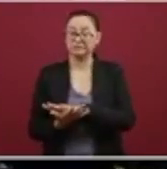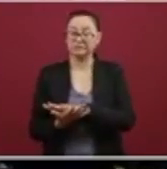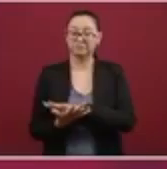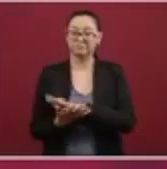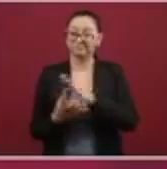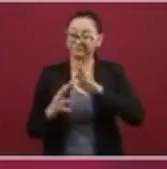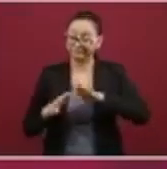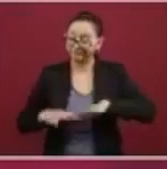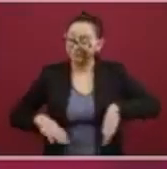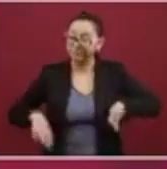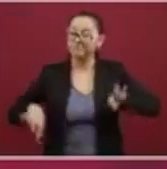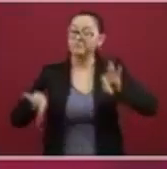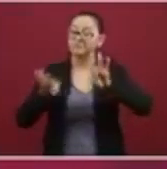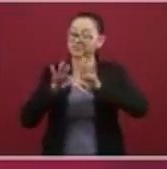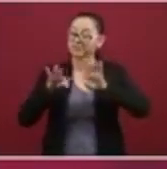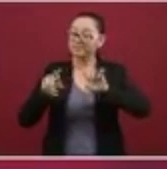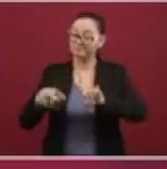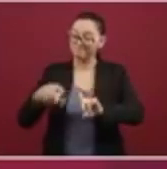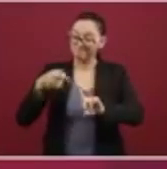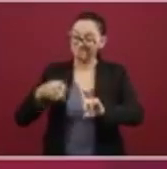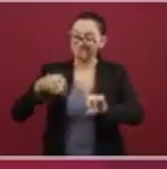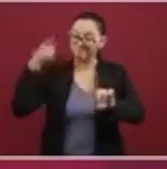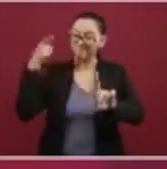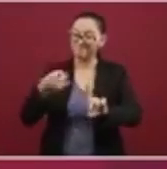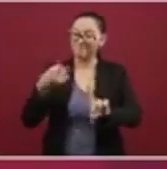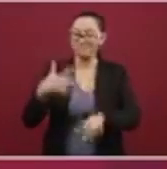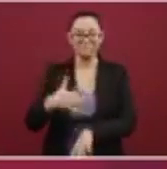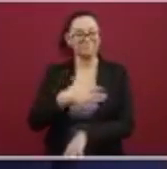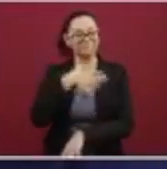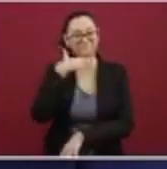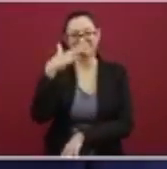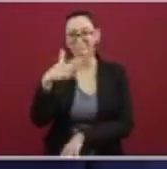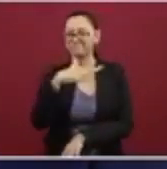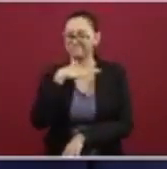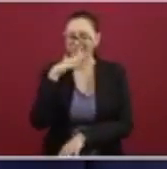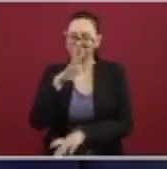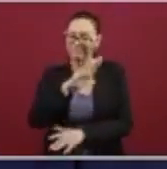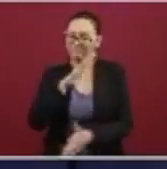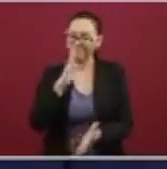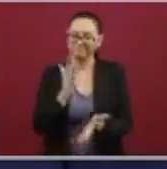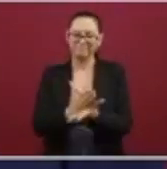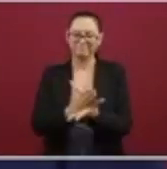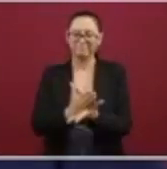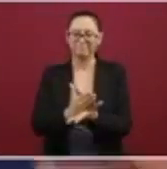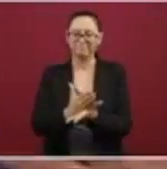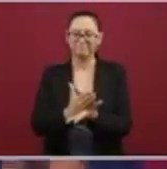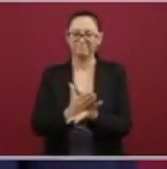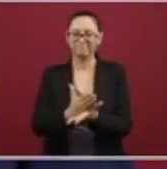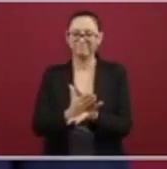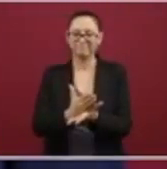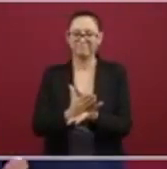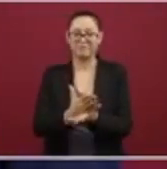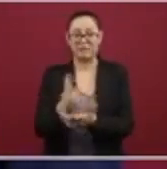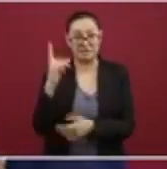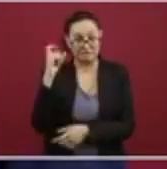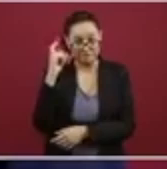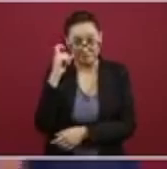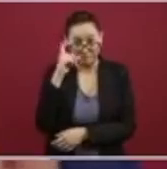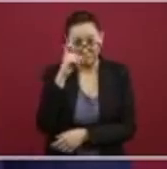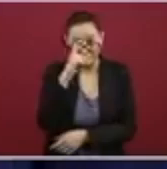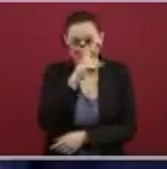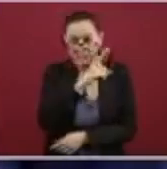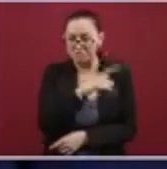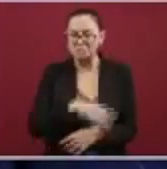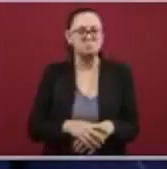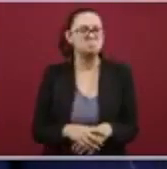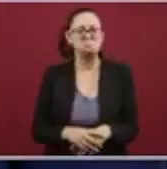va a consistir en eso, en que se acabe la corrupción. Y no nos va a costar trabajo, porque el pueblo de México es un